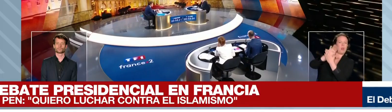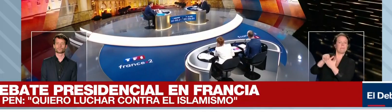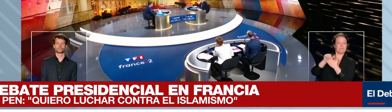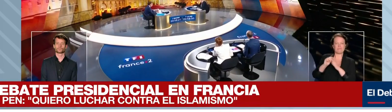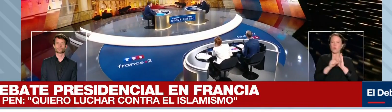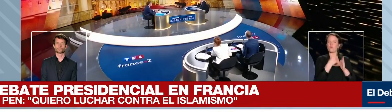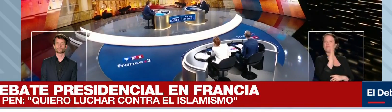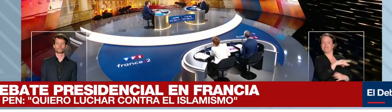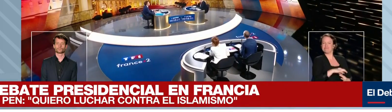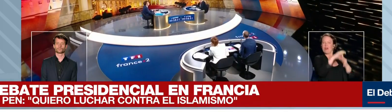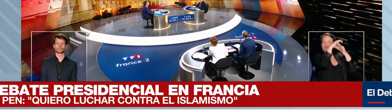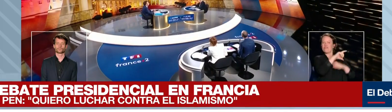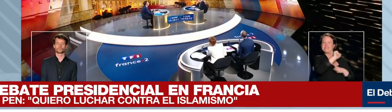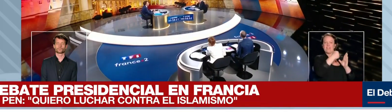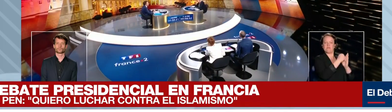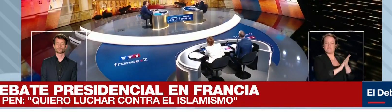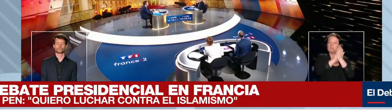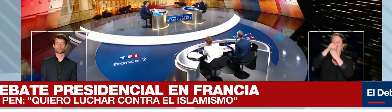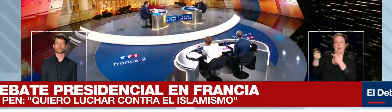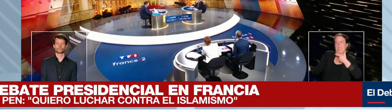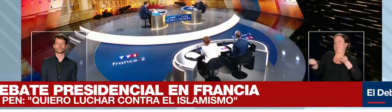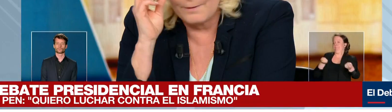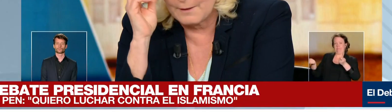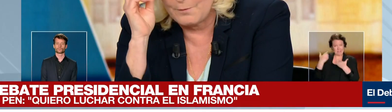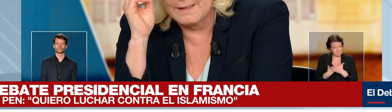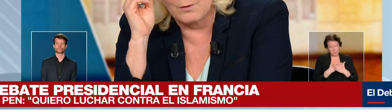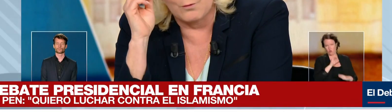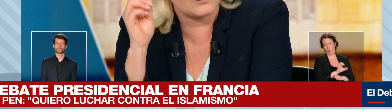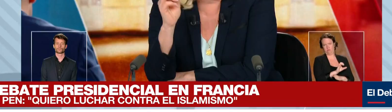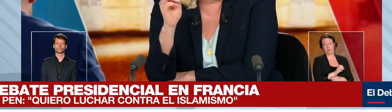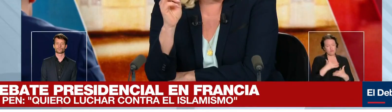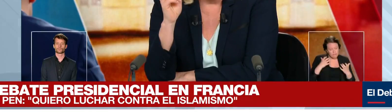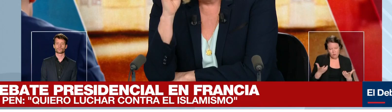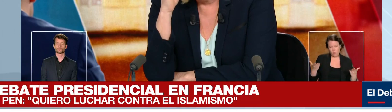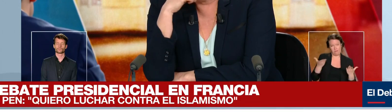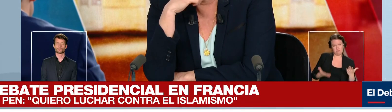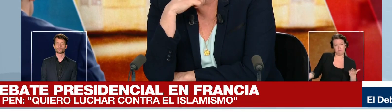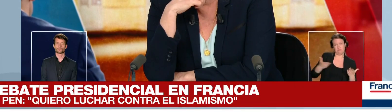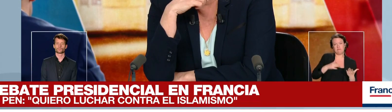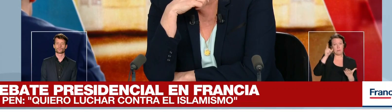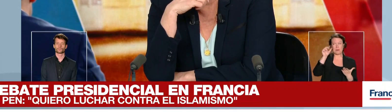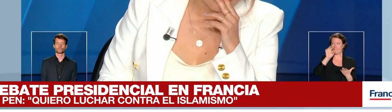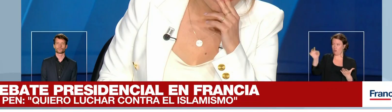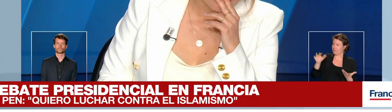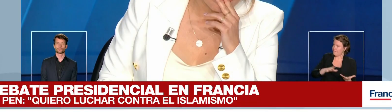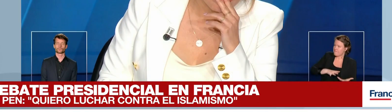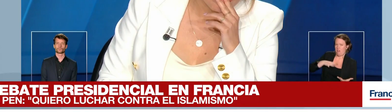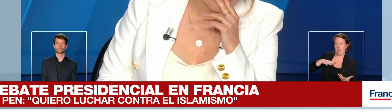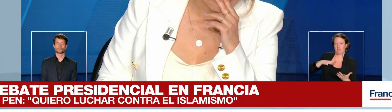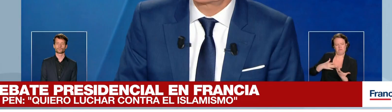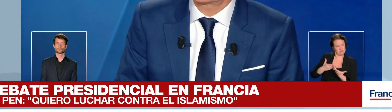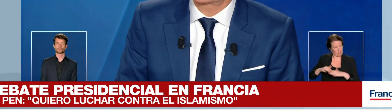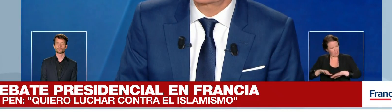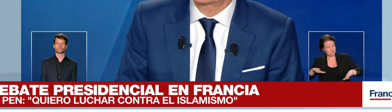la Sharia. Pienso que este islamismo debe ser combatido con una república que es orgullosa de sí mismo y no una república